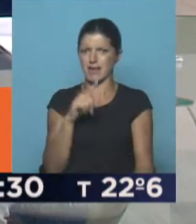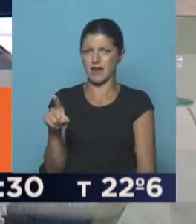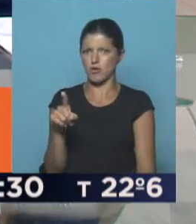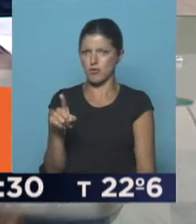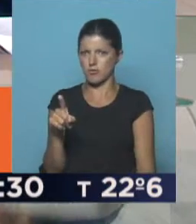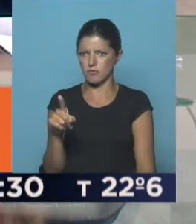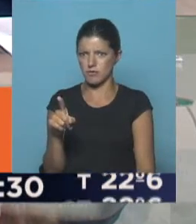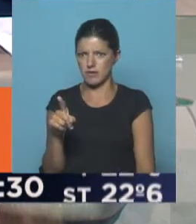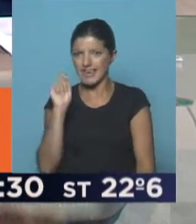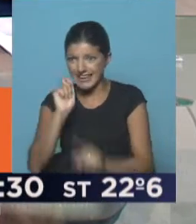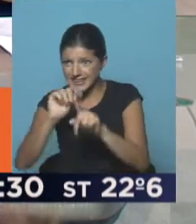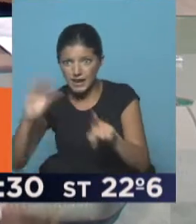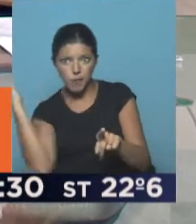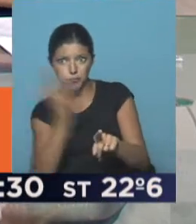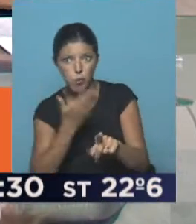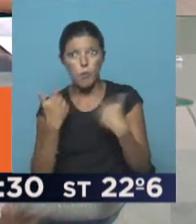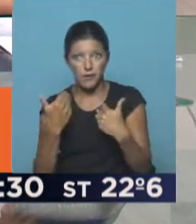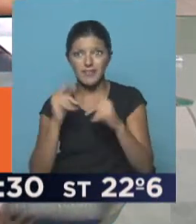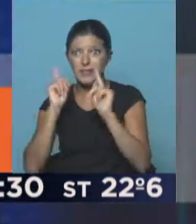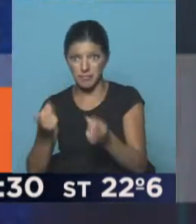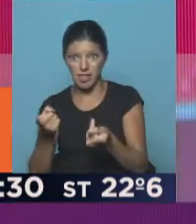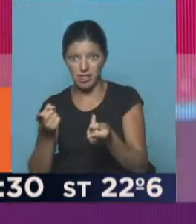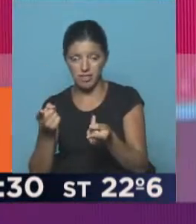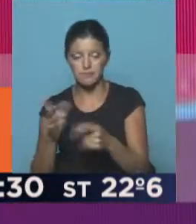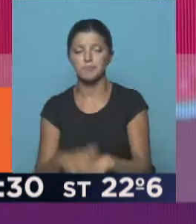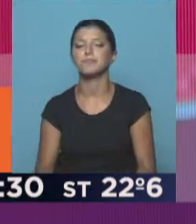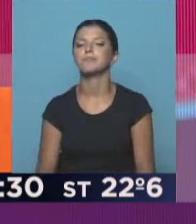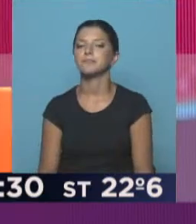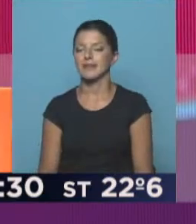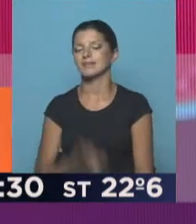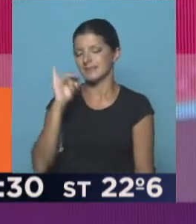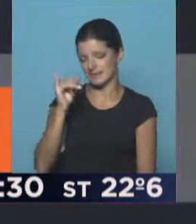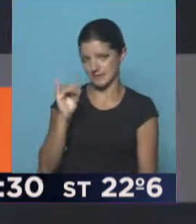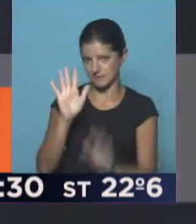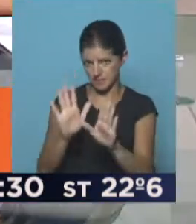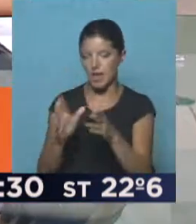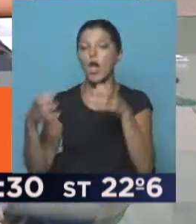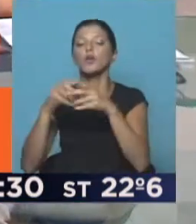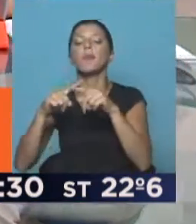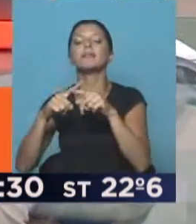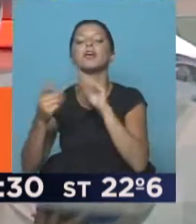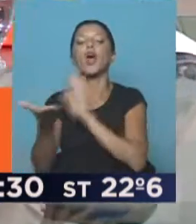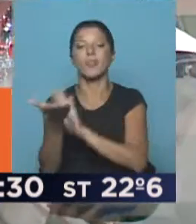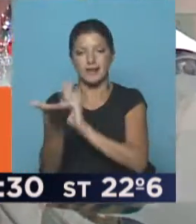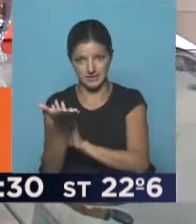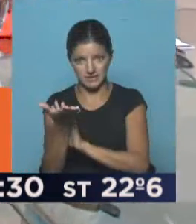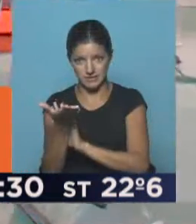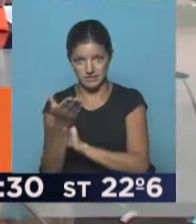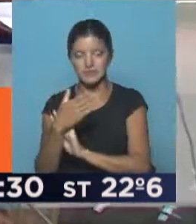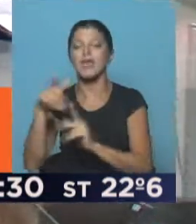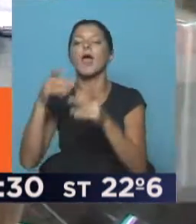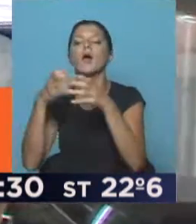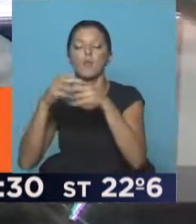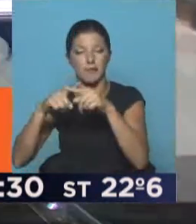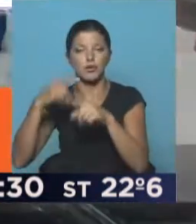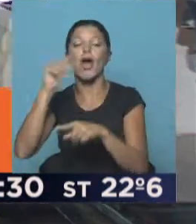esto, quien le vaya a ganar sea más bien por izquierda. Sí, hay, a ver, por un lado hay un ascenso de la extrema derecha alemana, ¿no? El partido Alternativa por Alemania, que